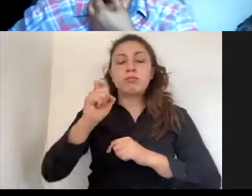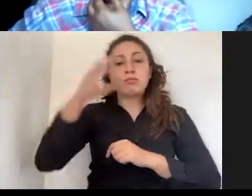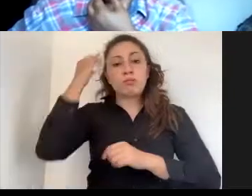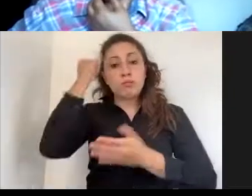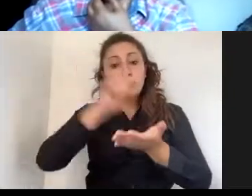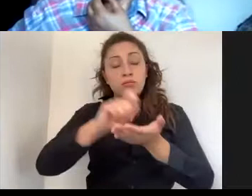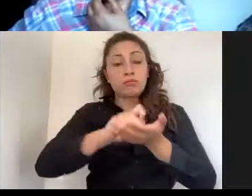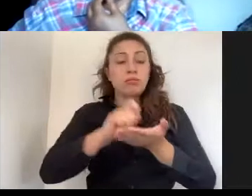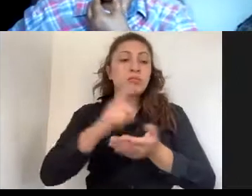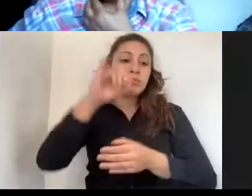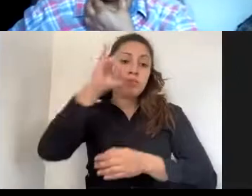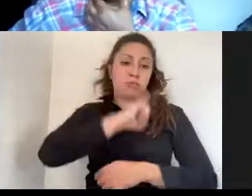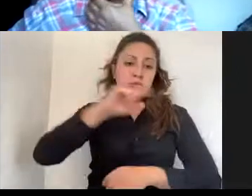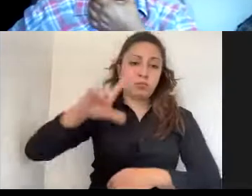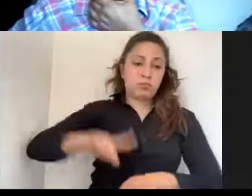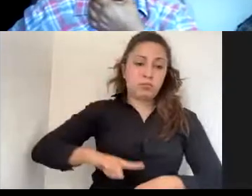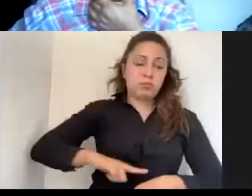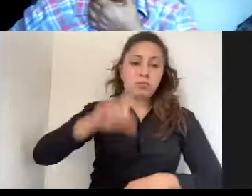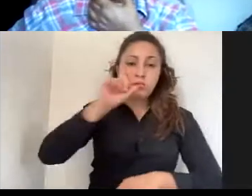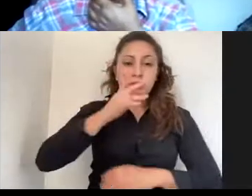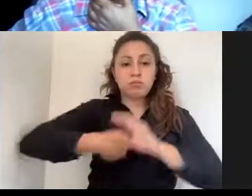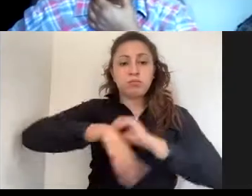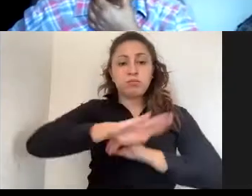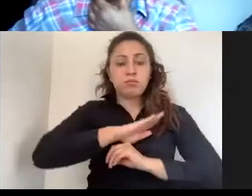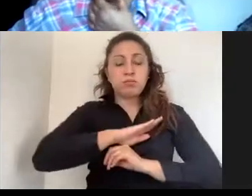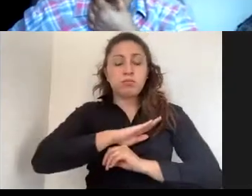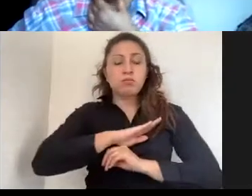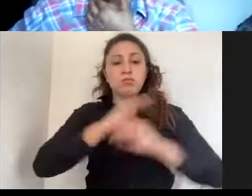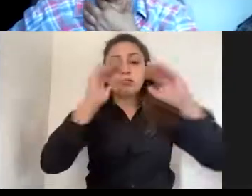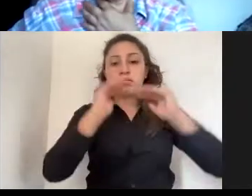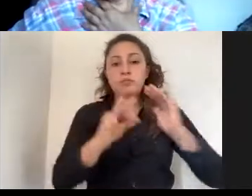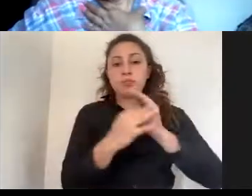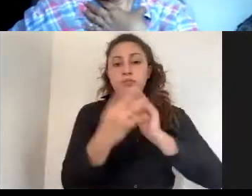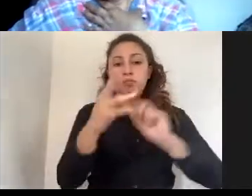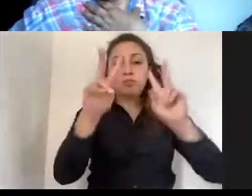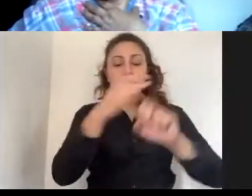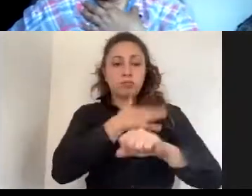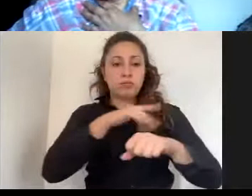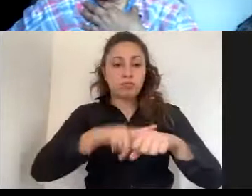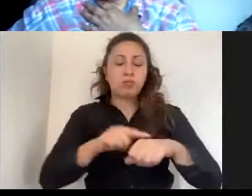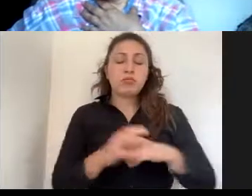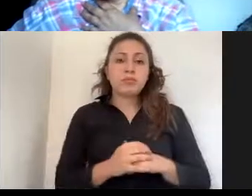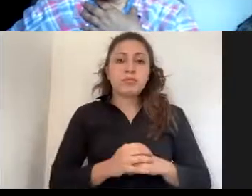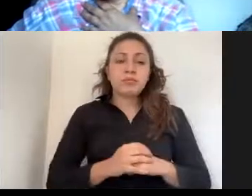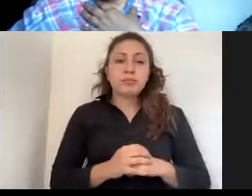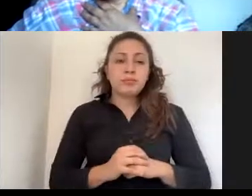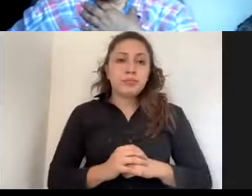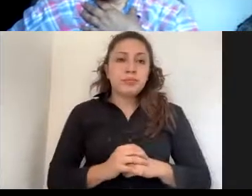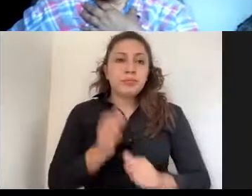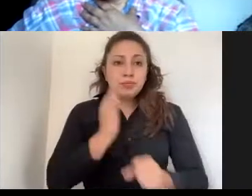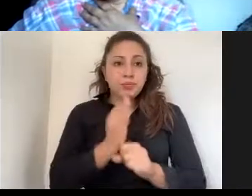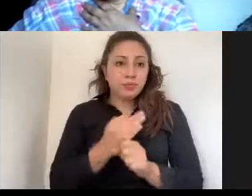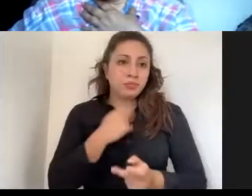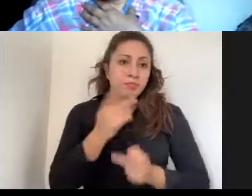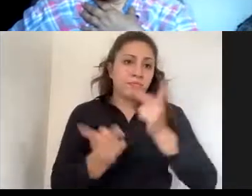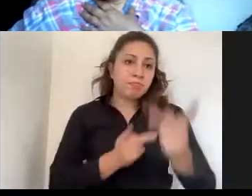Sheinbaum Pardo, jefa de gobierno de la Ciudad de México. 4, asuntos generales. Ese es el orden del día. Pregunto si